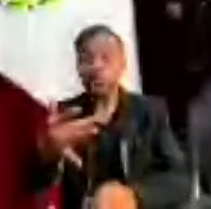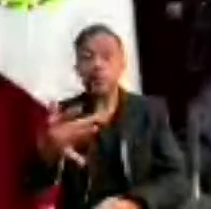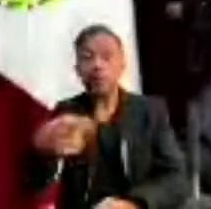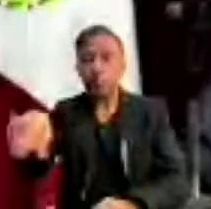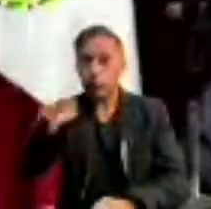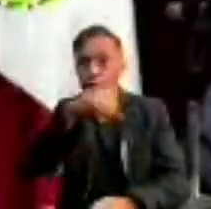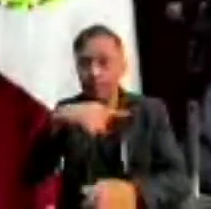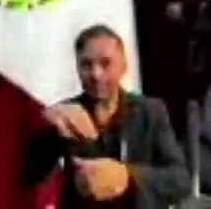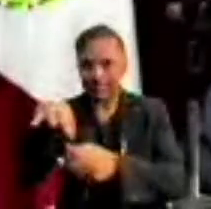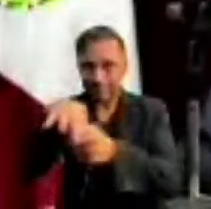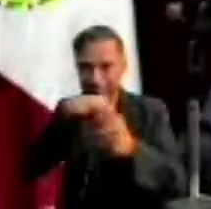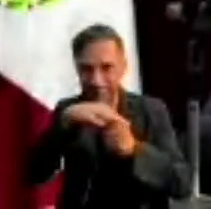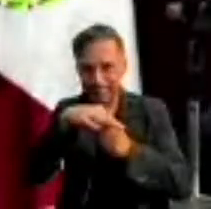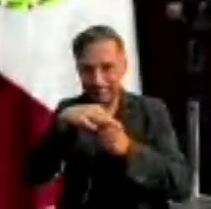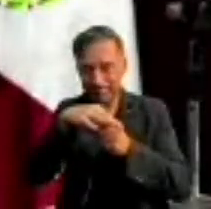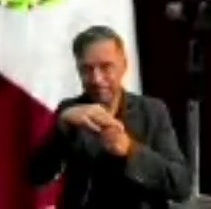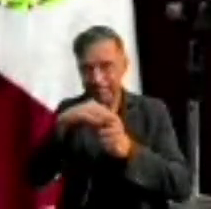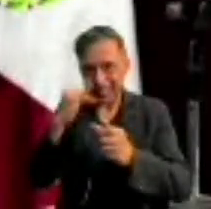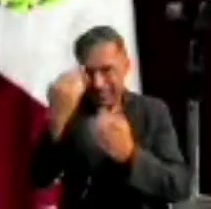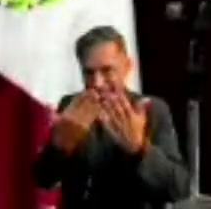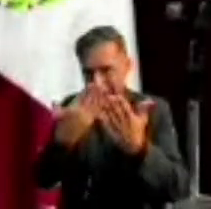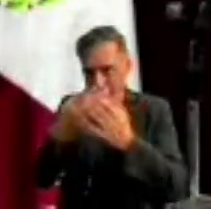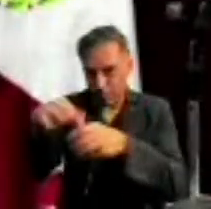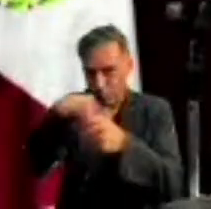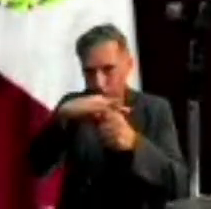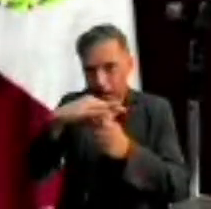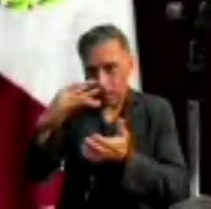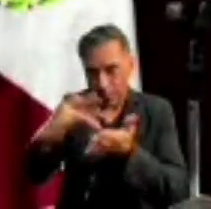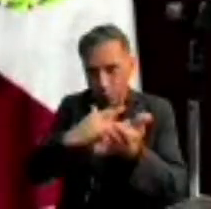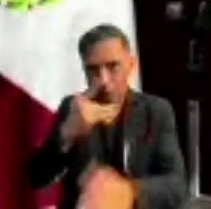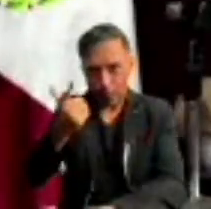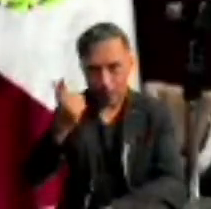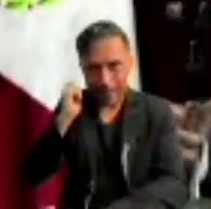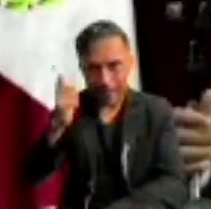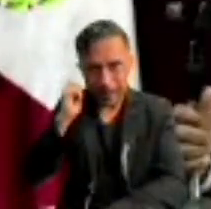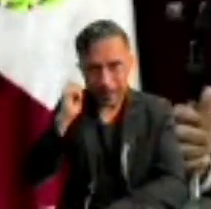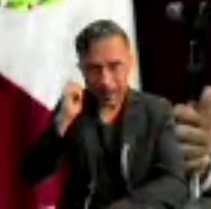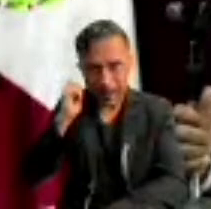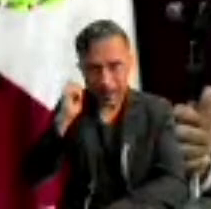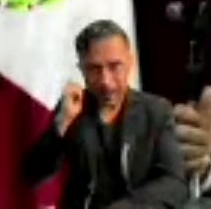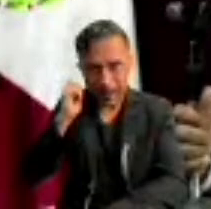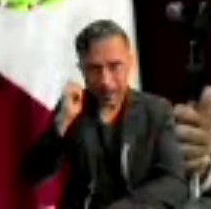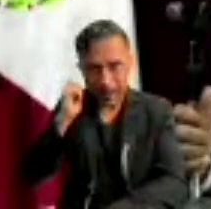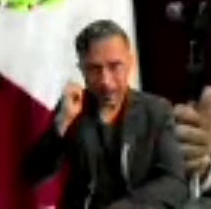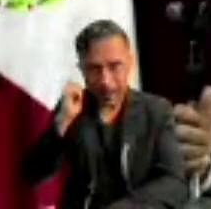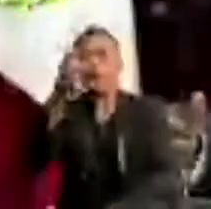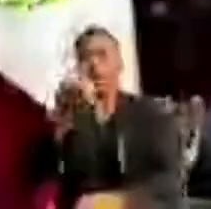apoyo futuro a esta iniciativa vayamos por un estado de México mayor transparencia